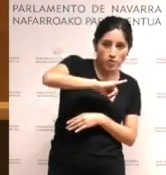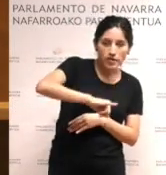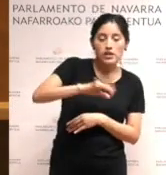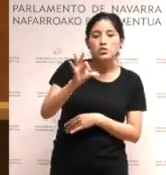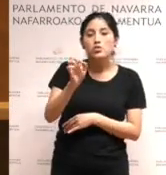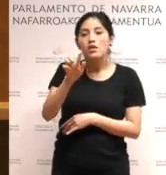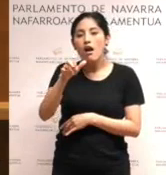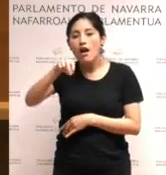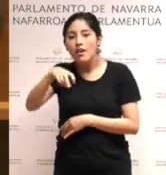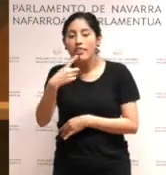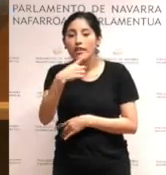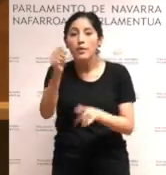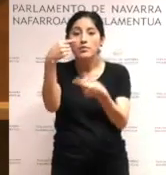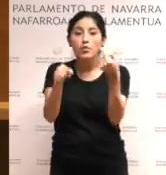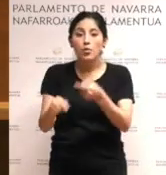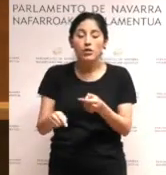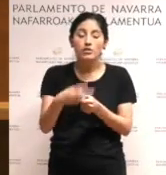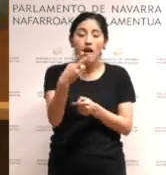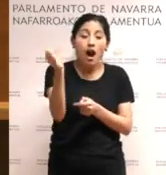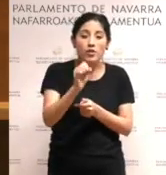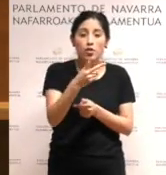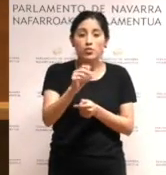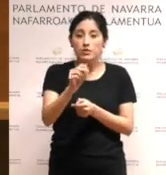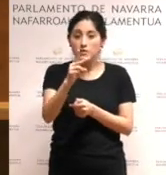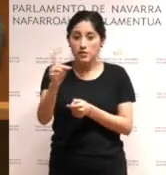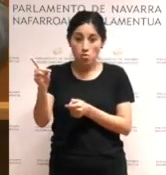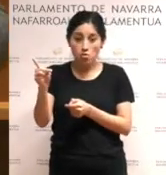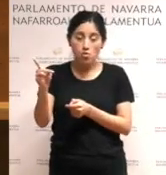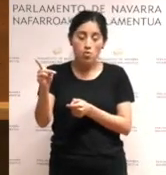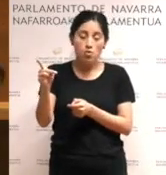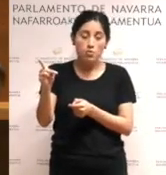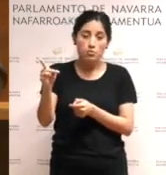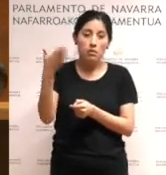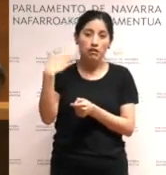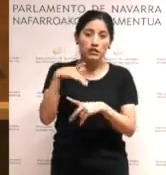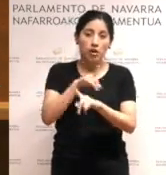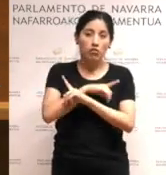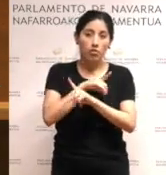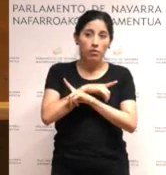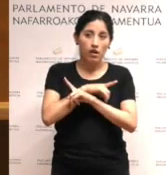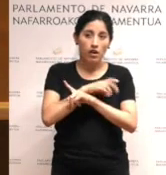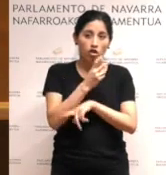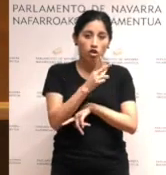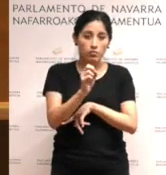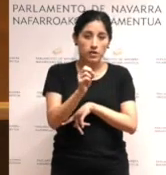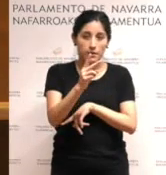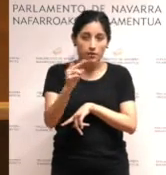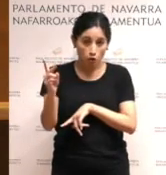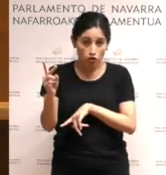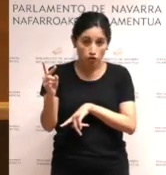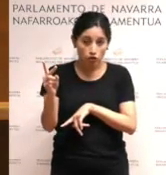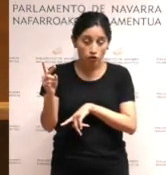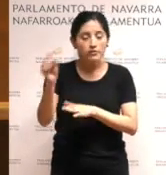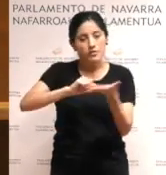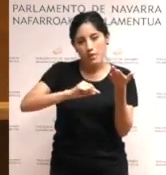del acuerdo para los presupuestos del año 2021, firmado en el lejano noviembre de 2022, firmado en